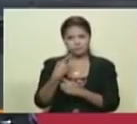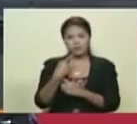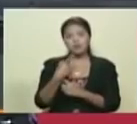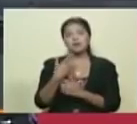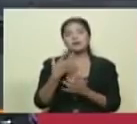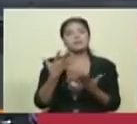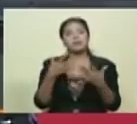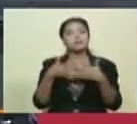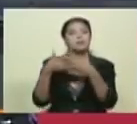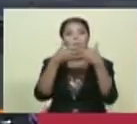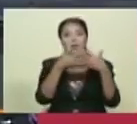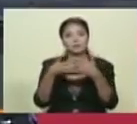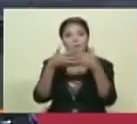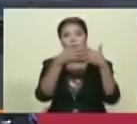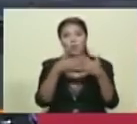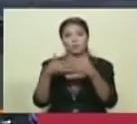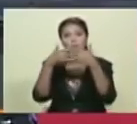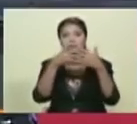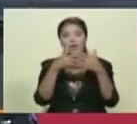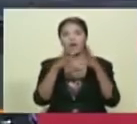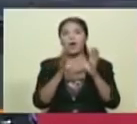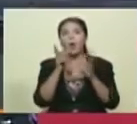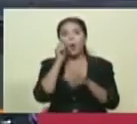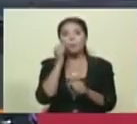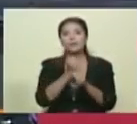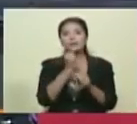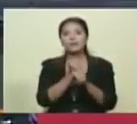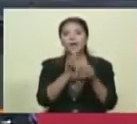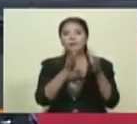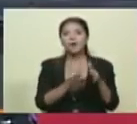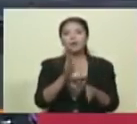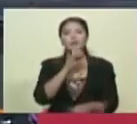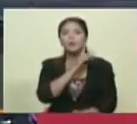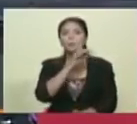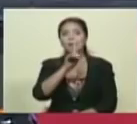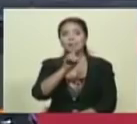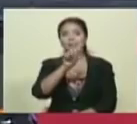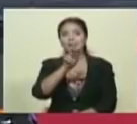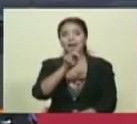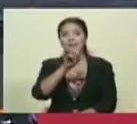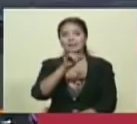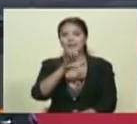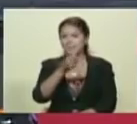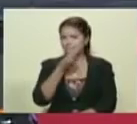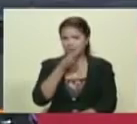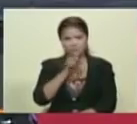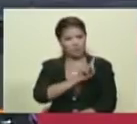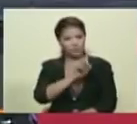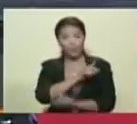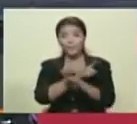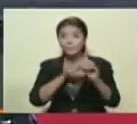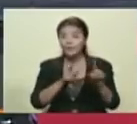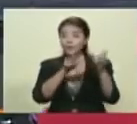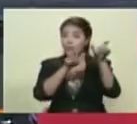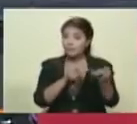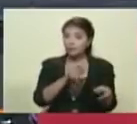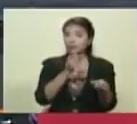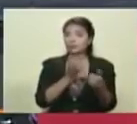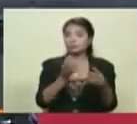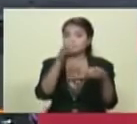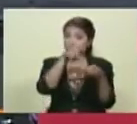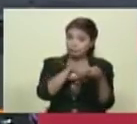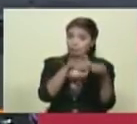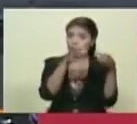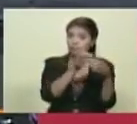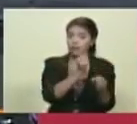desde Estados Unidos, del sindicalista Daniel Kavalik. No es periodista, pero es un representante sindical que, pues, por